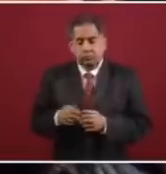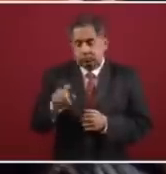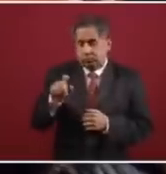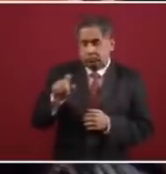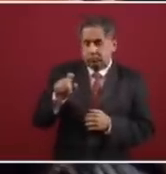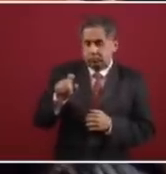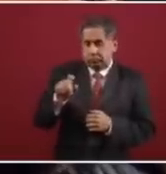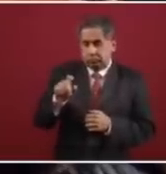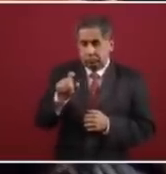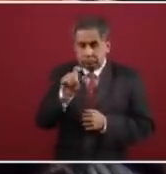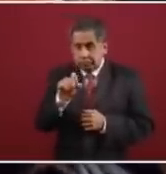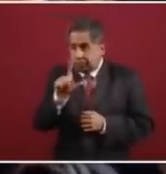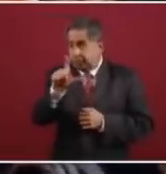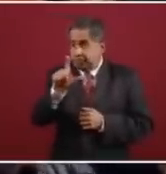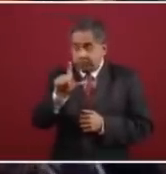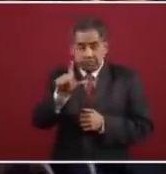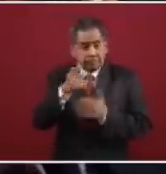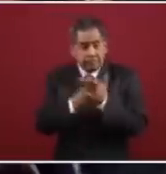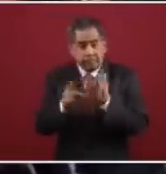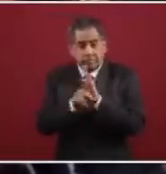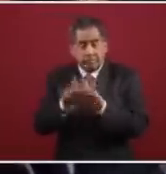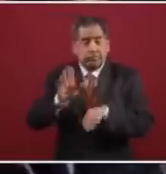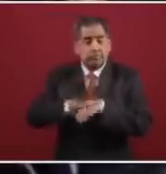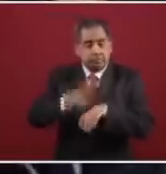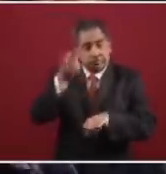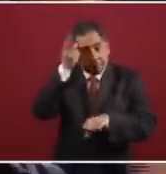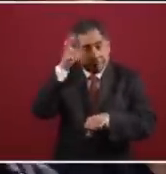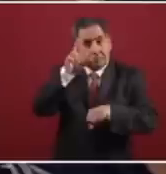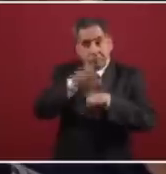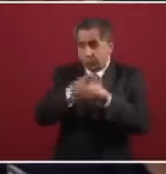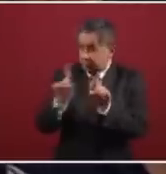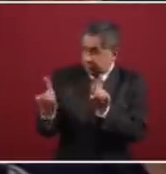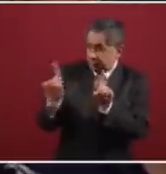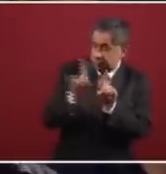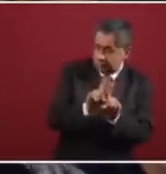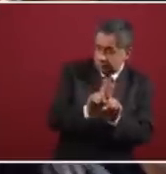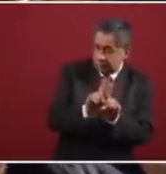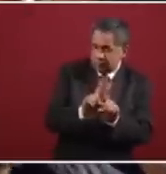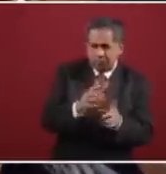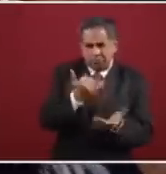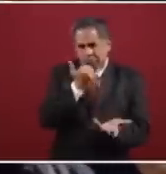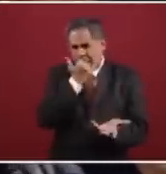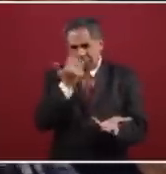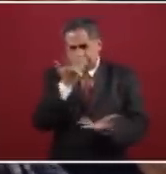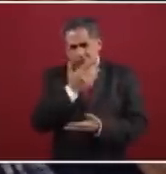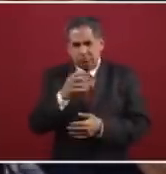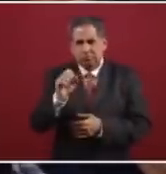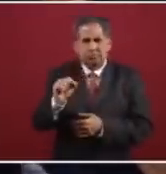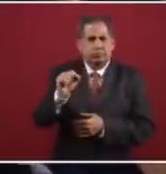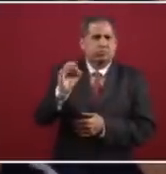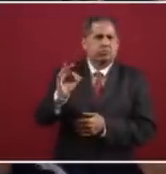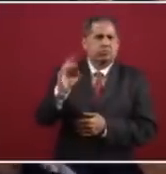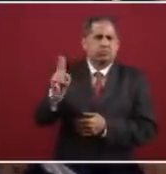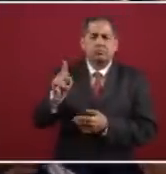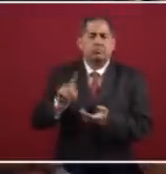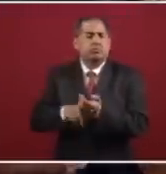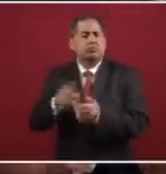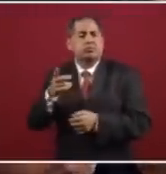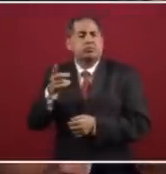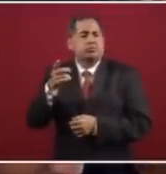27 plazas más de dirección general adjunta en concurso. No sé si la secretaria de la Función Pública, la doctora Irma Eréndira